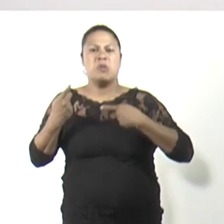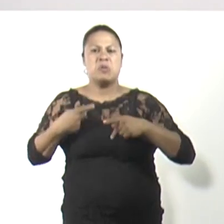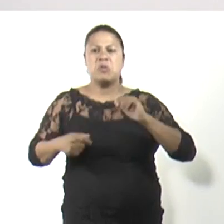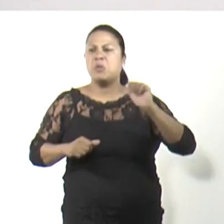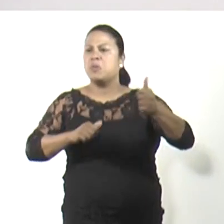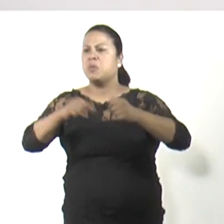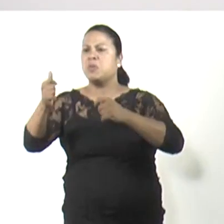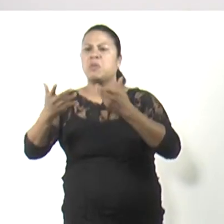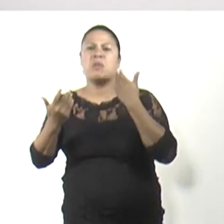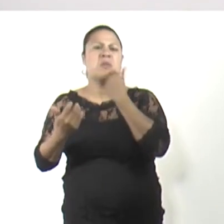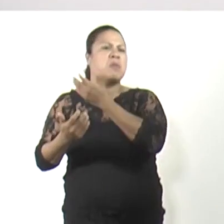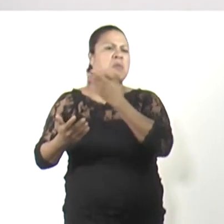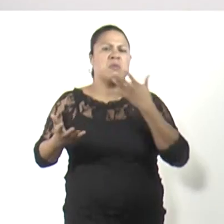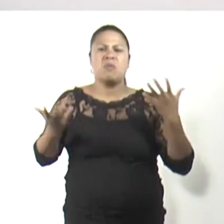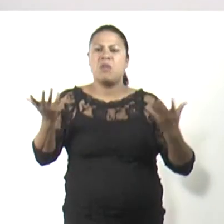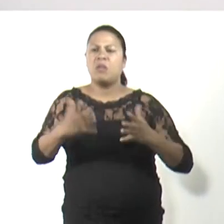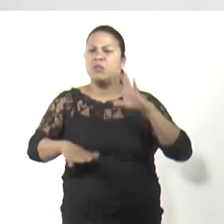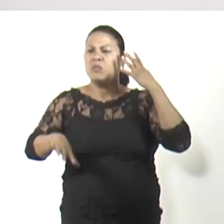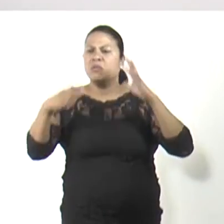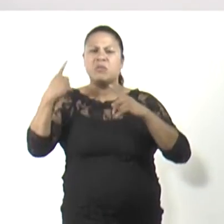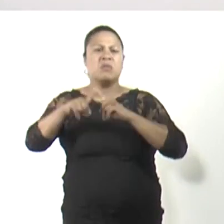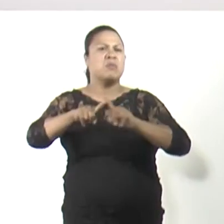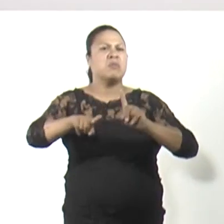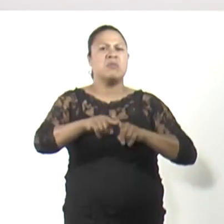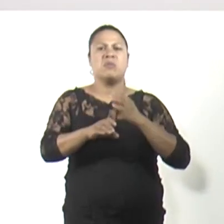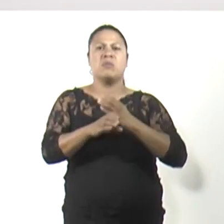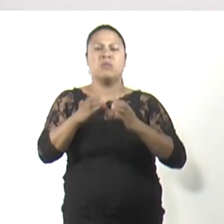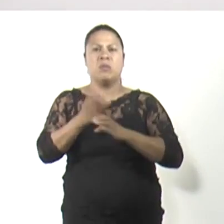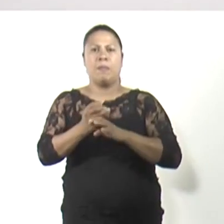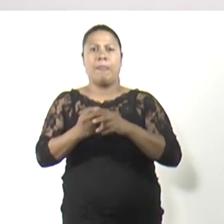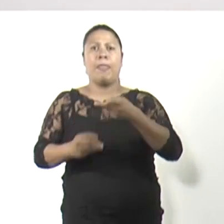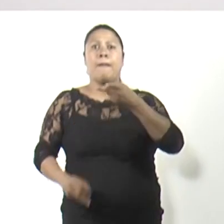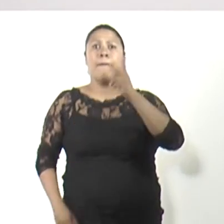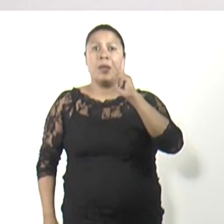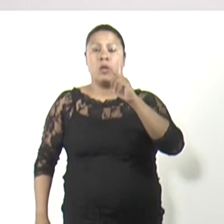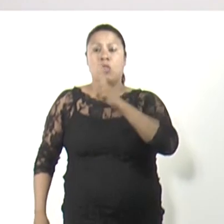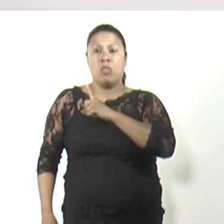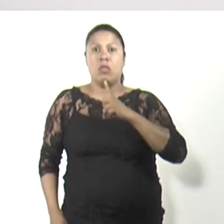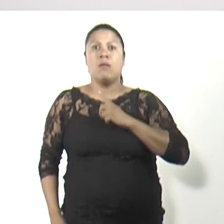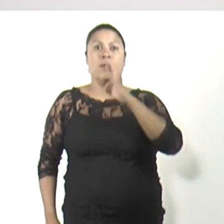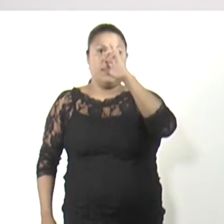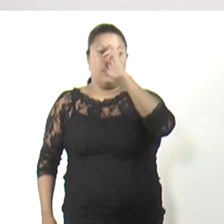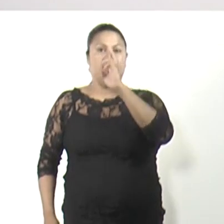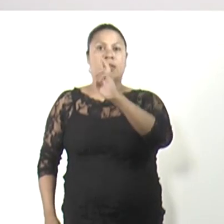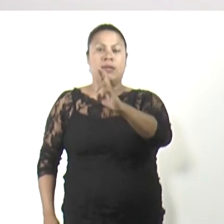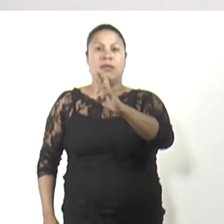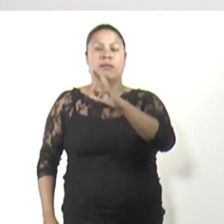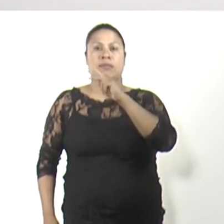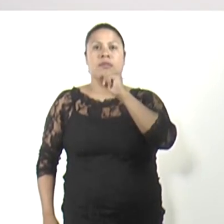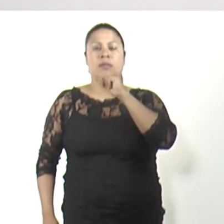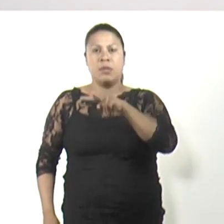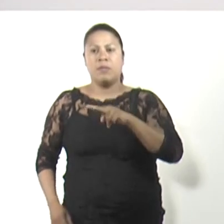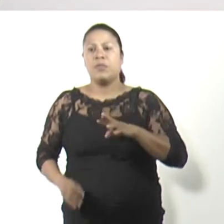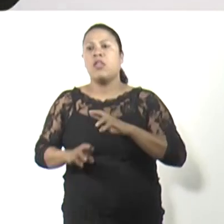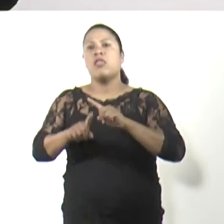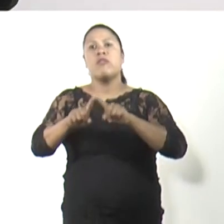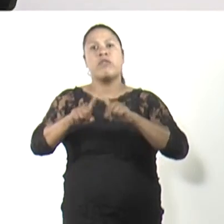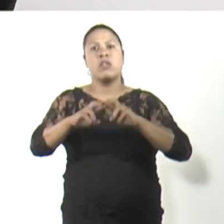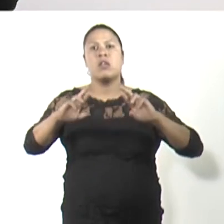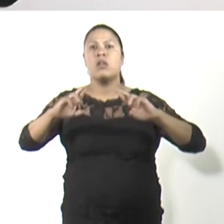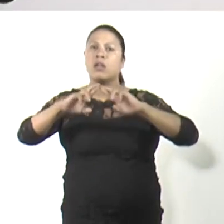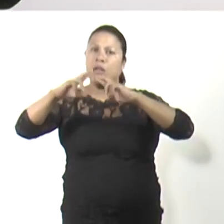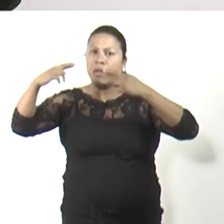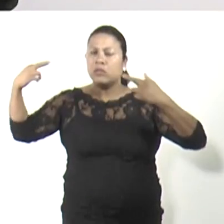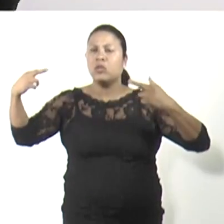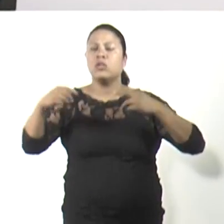cierta función, ciertos roles, pero sobre todo que respeten también las relaciones que se van a ir